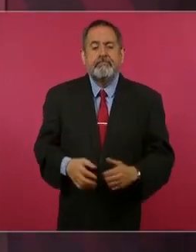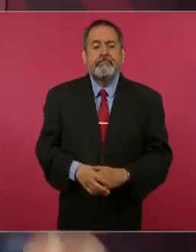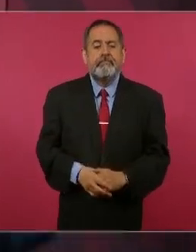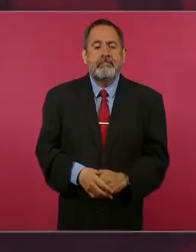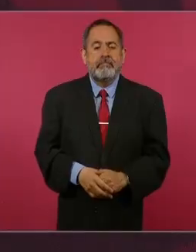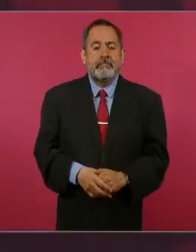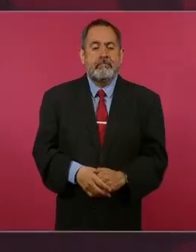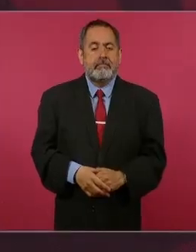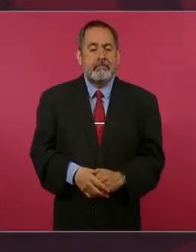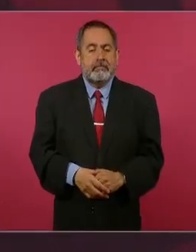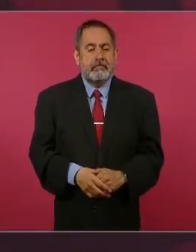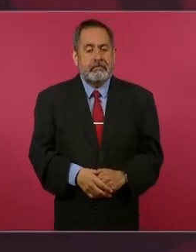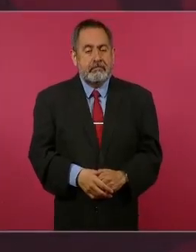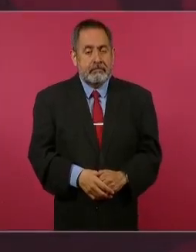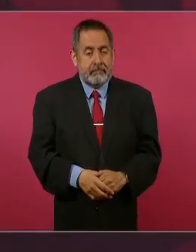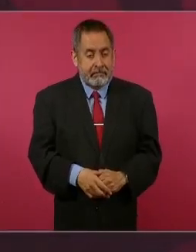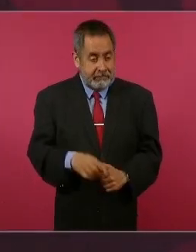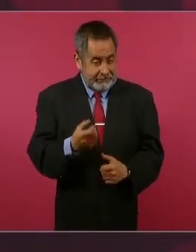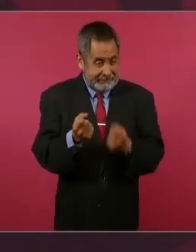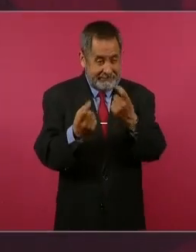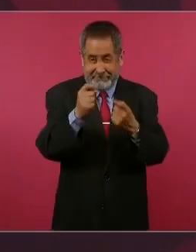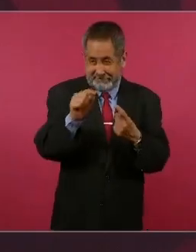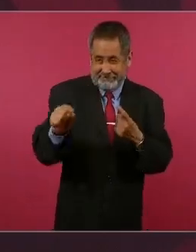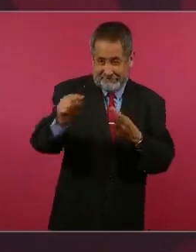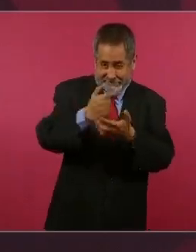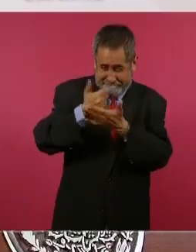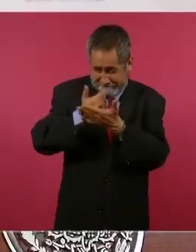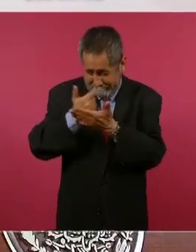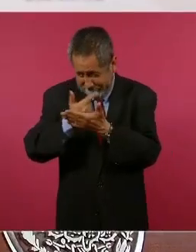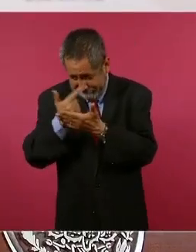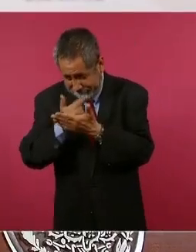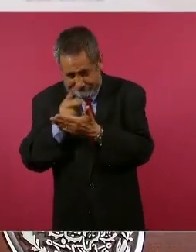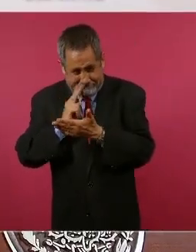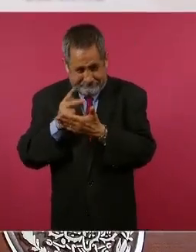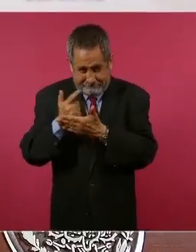y donde se contó lo poco que se contó